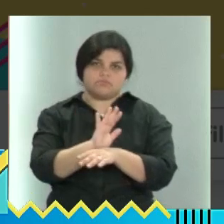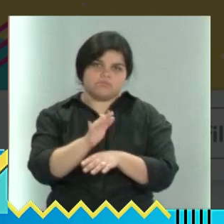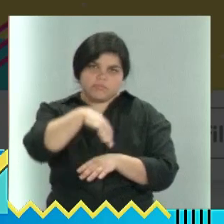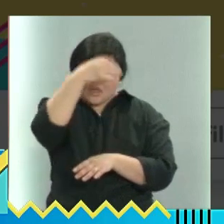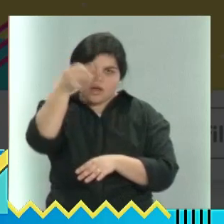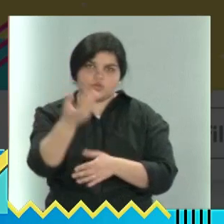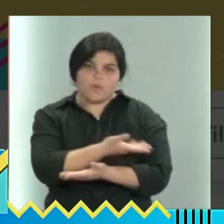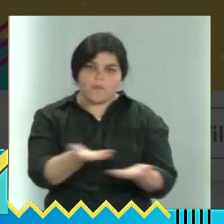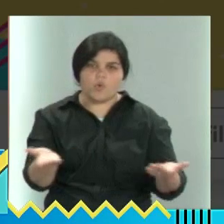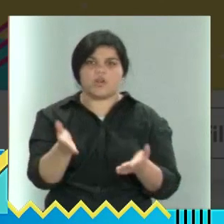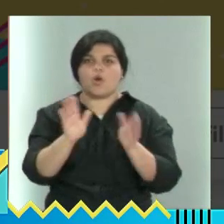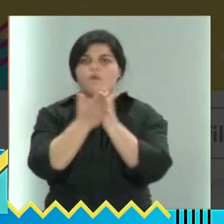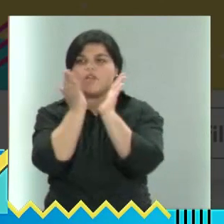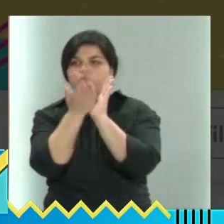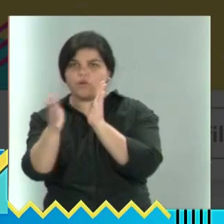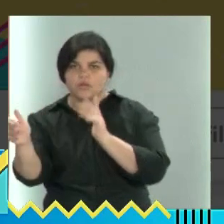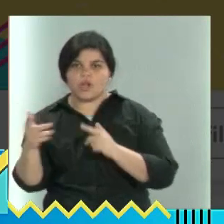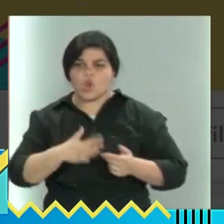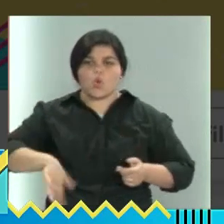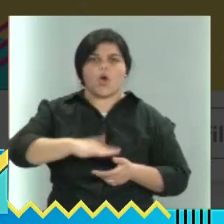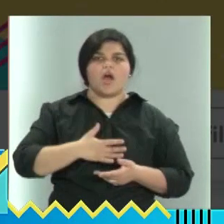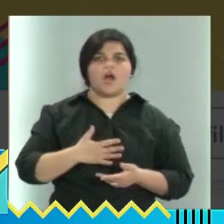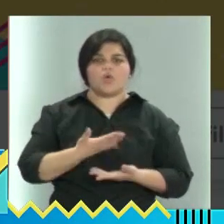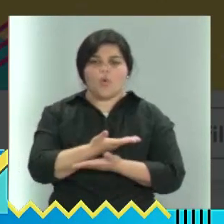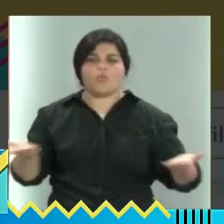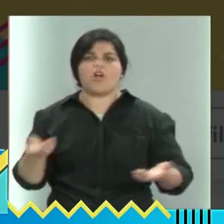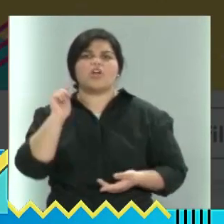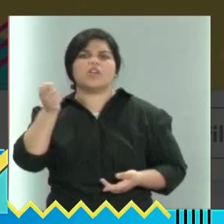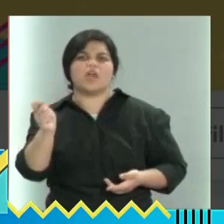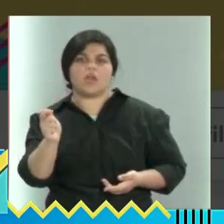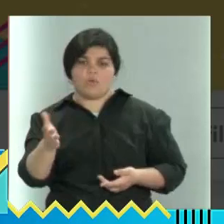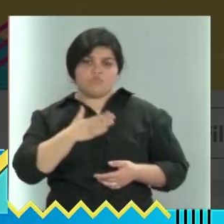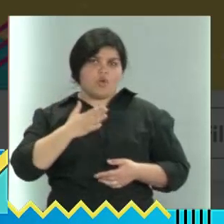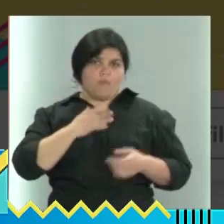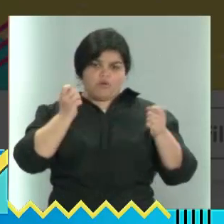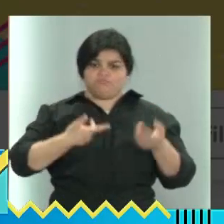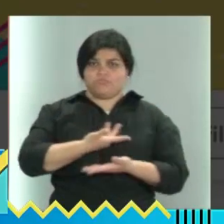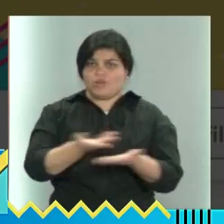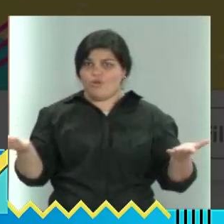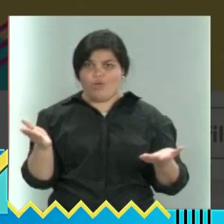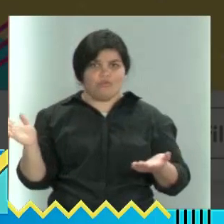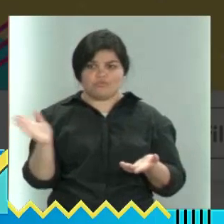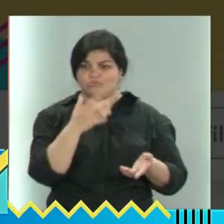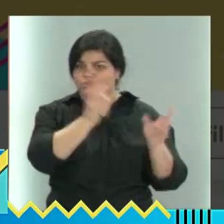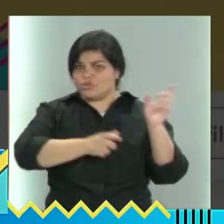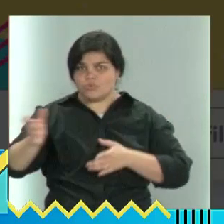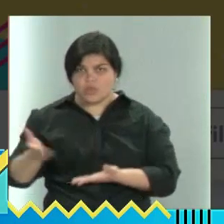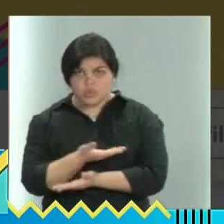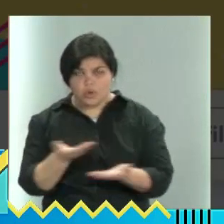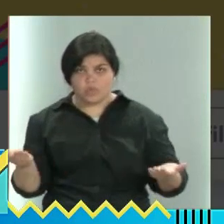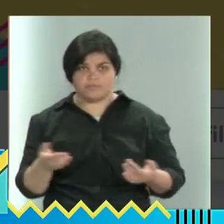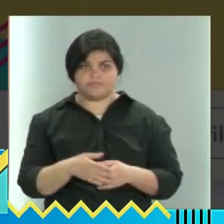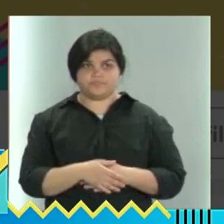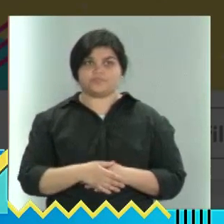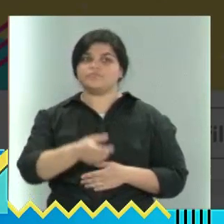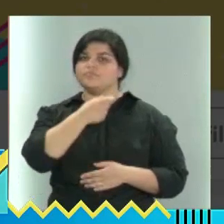bibliotecas. O sea, el espacio urbano es nuestro. Y hay que no salir a tenemos, ocuparlo. y acá quiero un poco